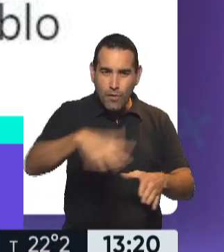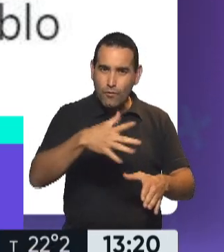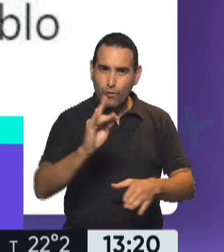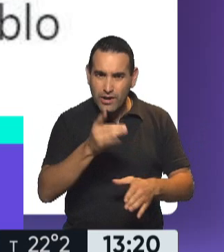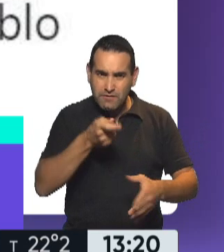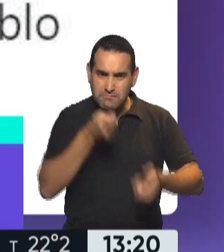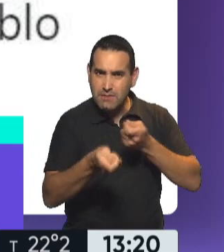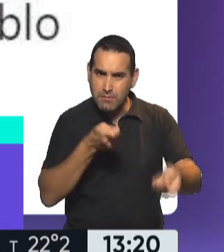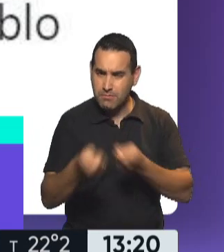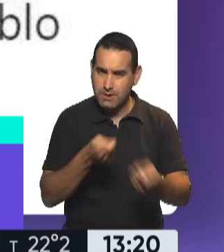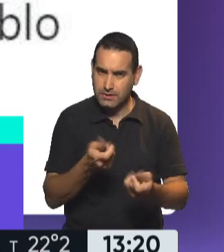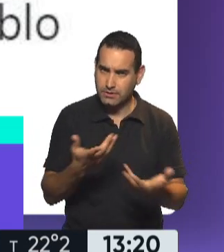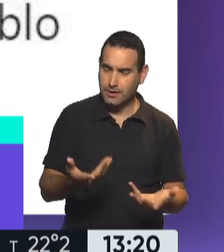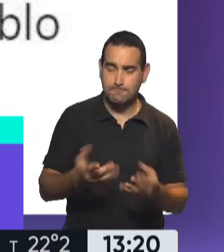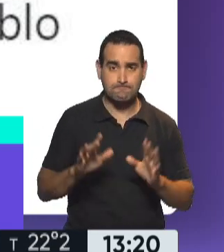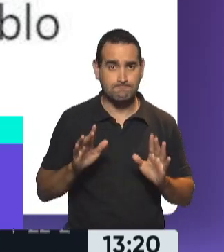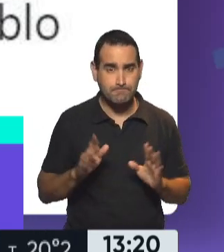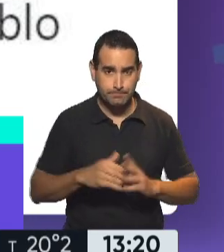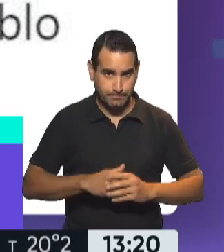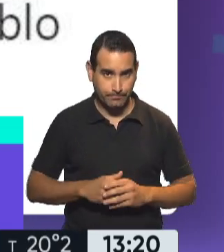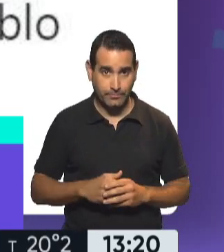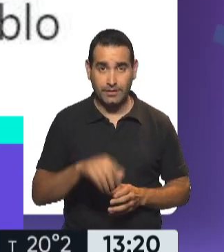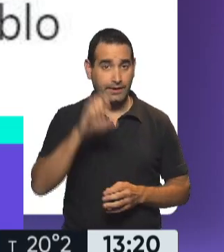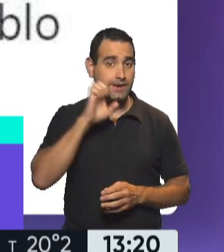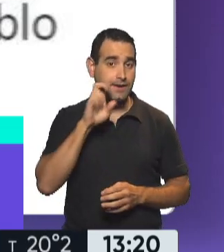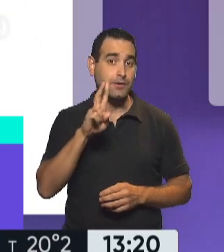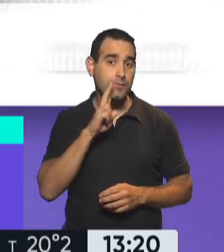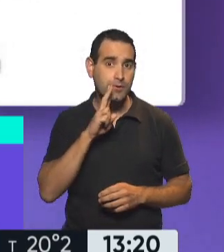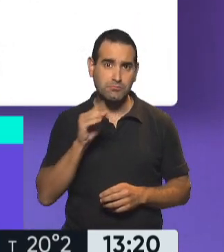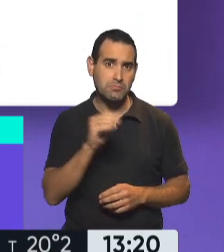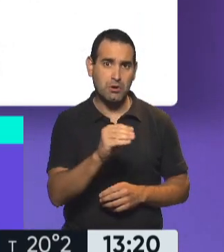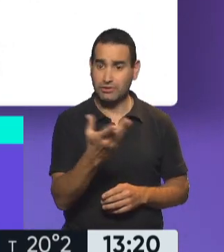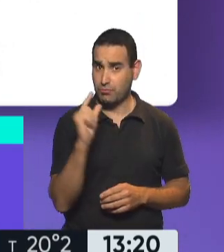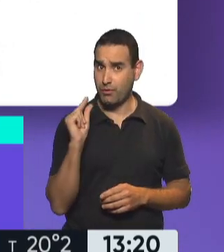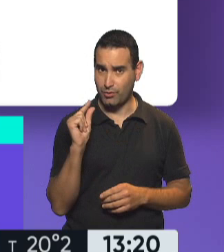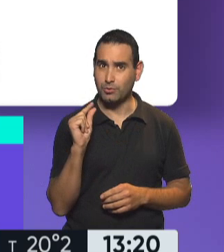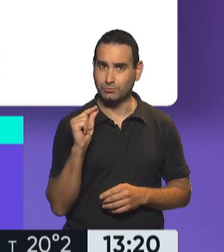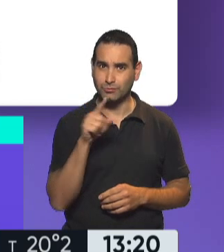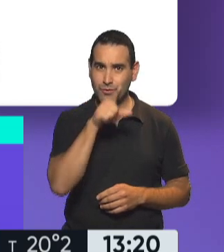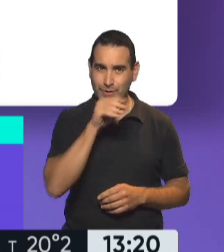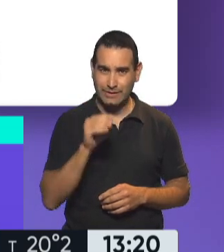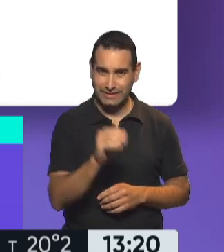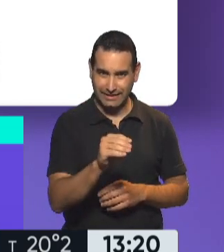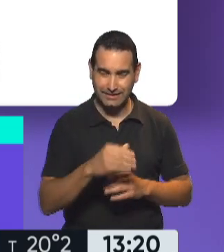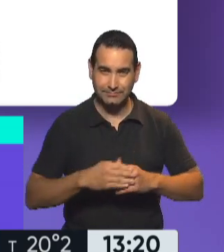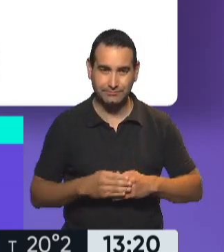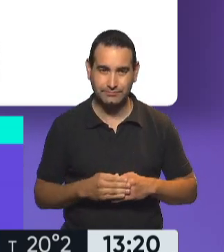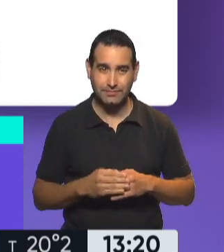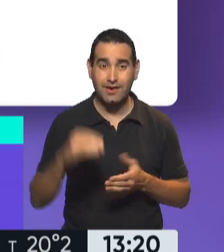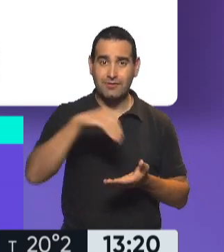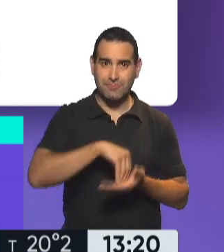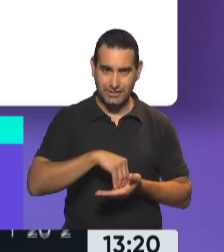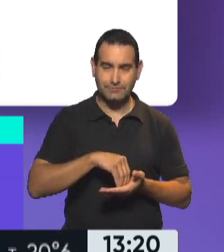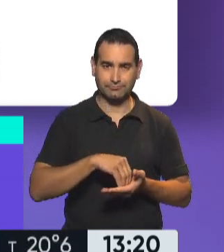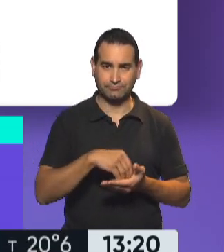boliviano indefenso. Es una publicación de Evo Morales de hace un ratito nada más, donde además extiende